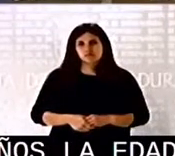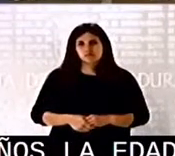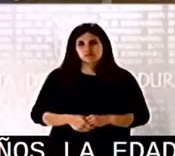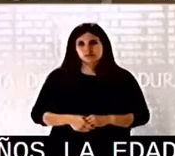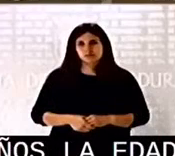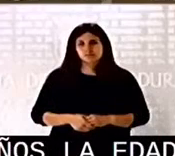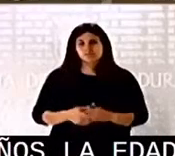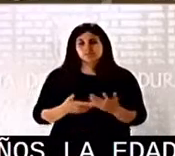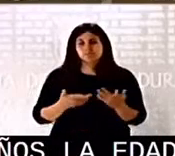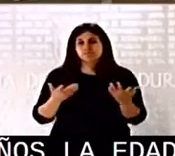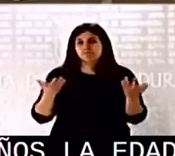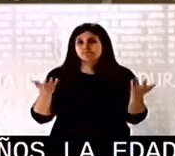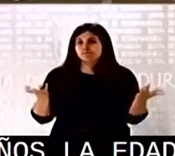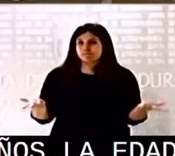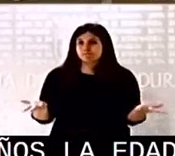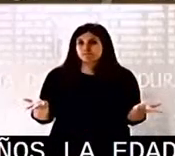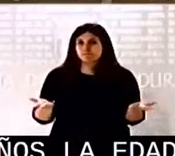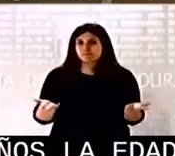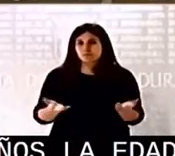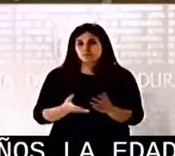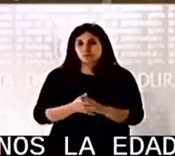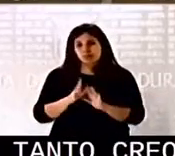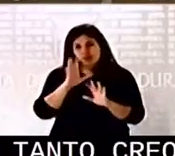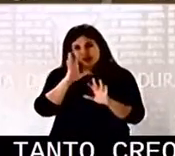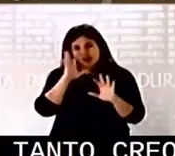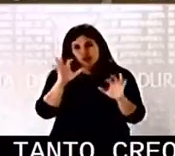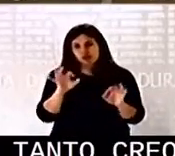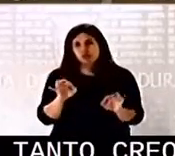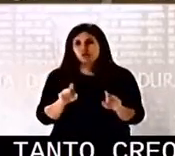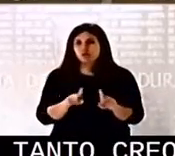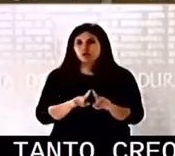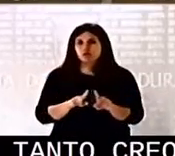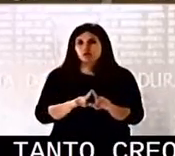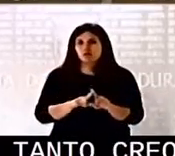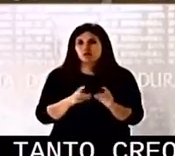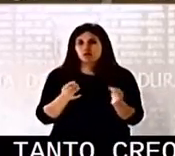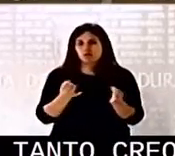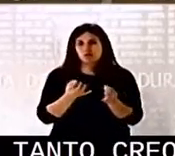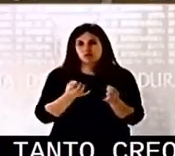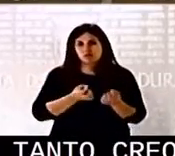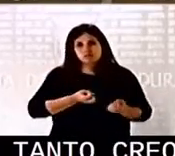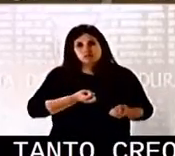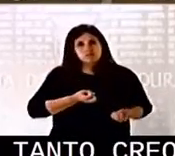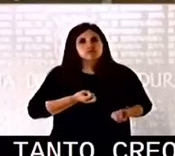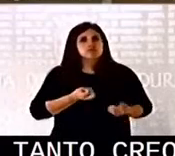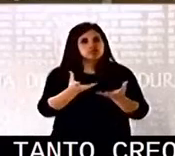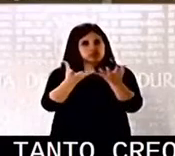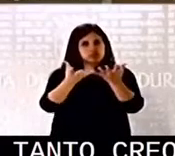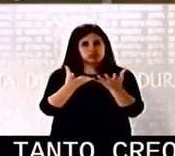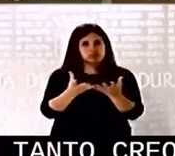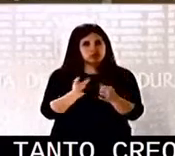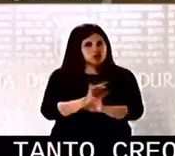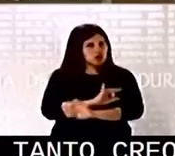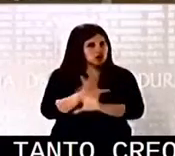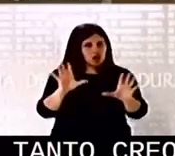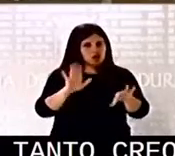Por lo tanto, creo que hay que mandarle un mensaje claro a la sociedad,